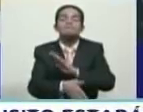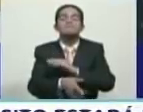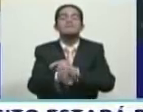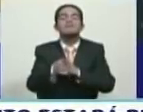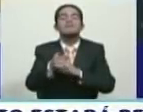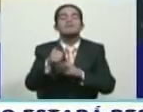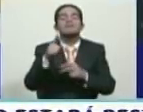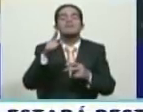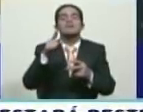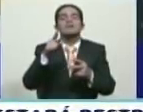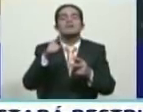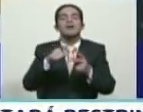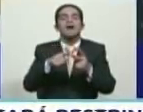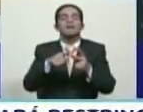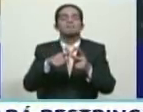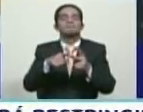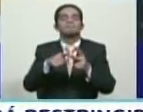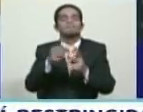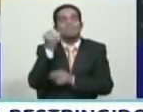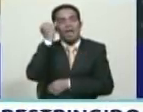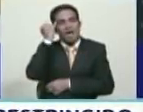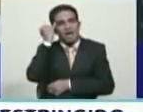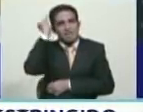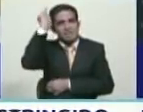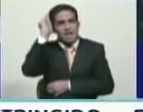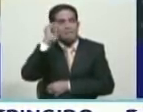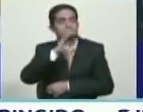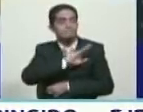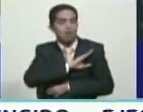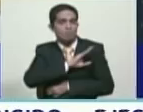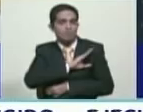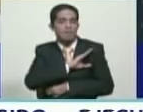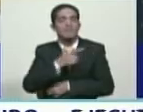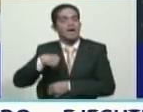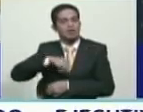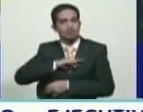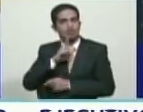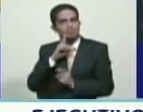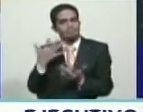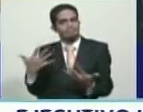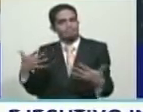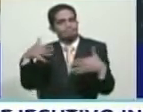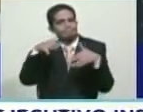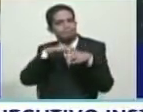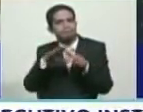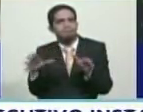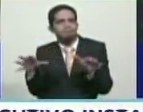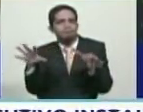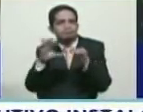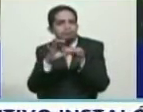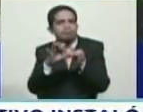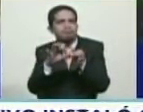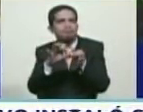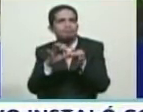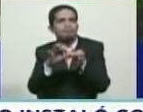con relación a los principios fundamentales que nos han unido bajo este movimiento de